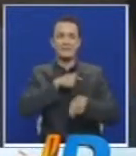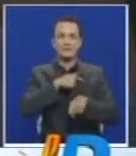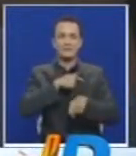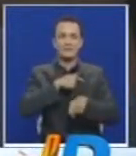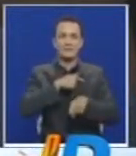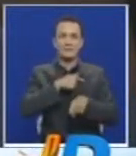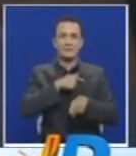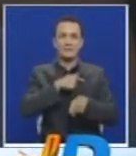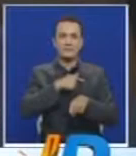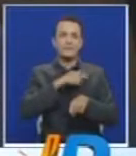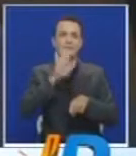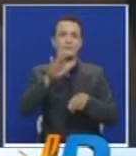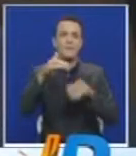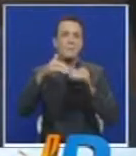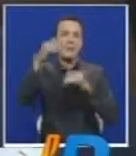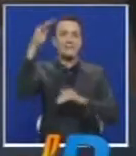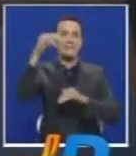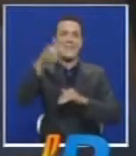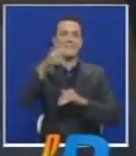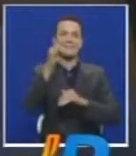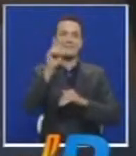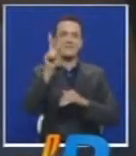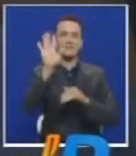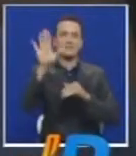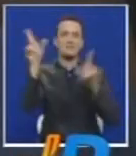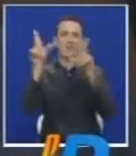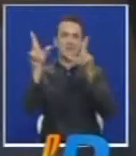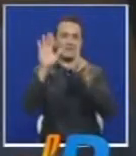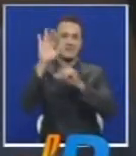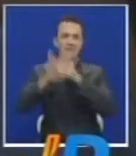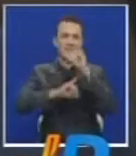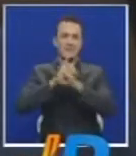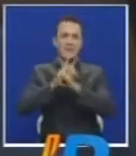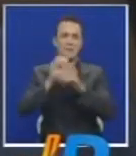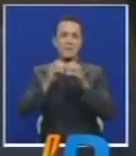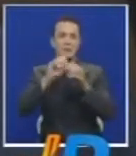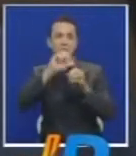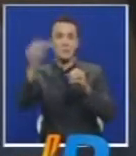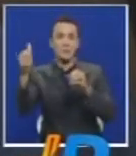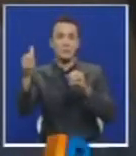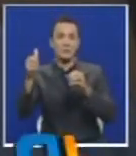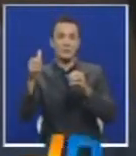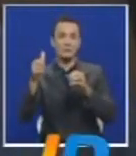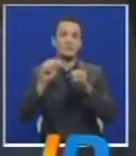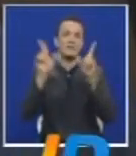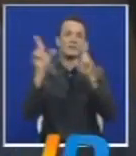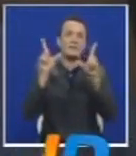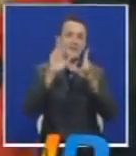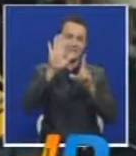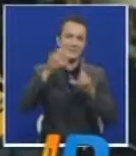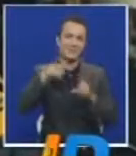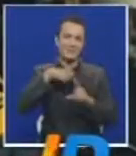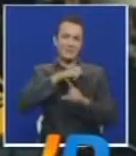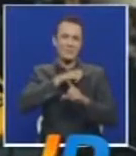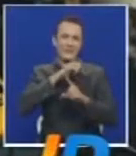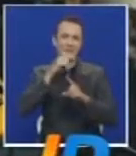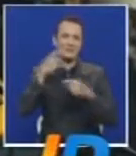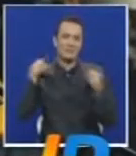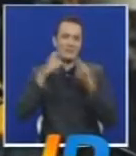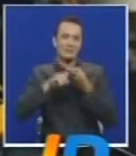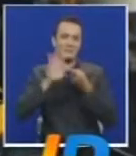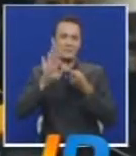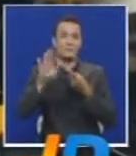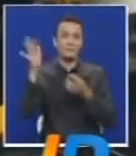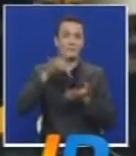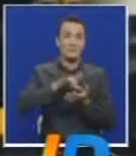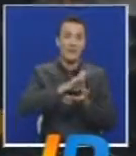para el Hot Ranking, por ejemplo, de HTV y en otros canales de difusión de habla hispana. El cantante estuvo en Cali